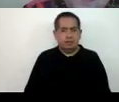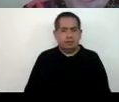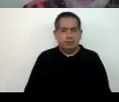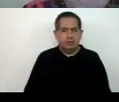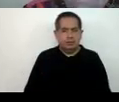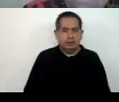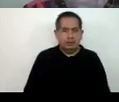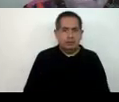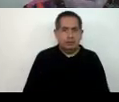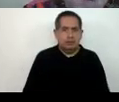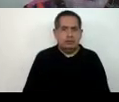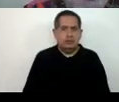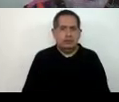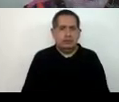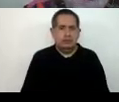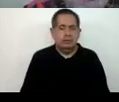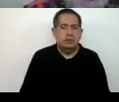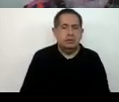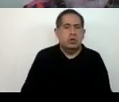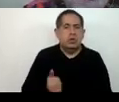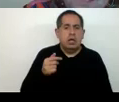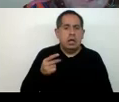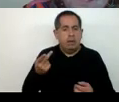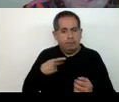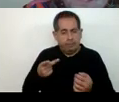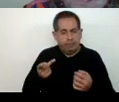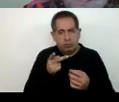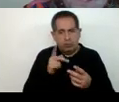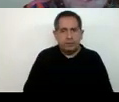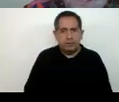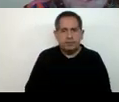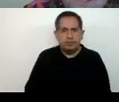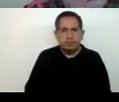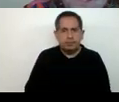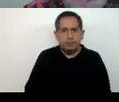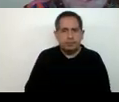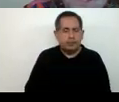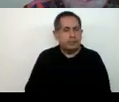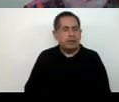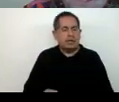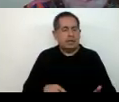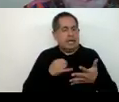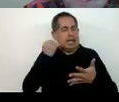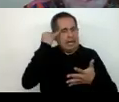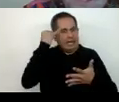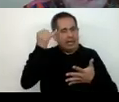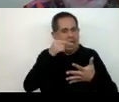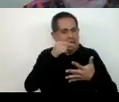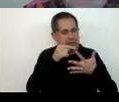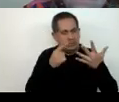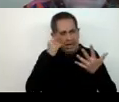Ok. Y otra pregunta más. Dice, basado en la respuesta de los criterios médicos de